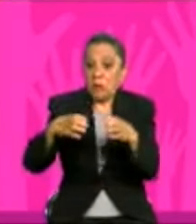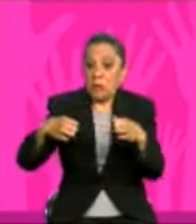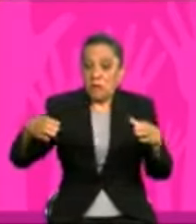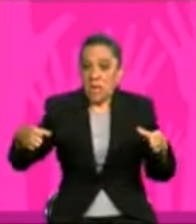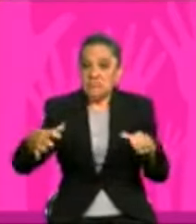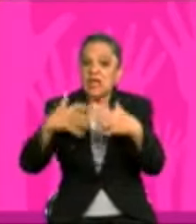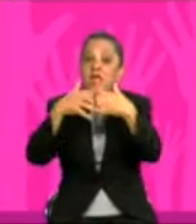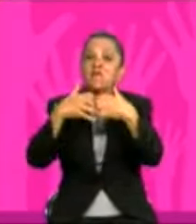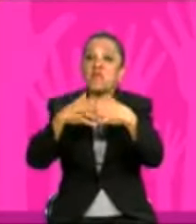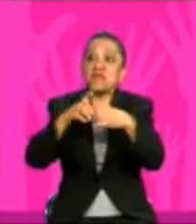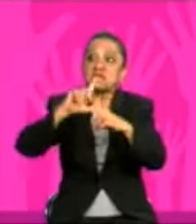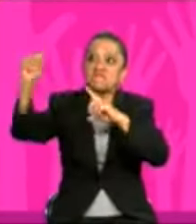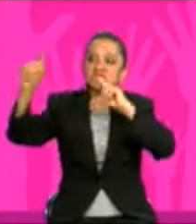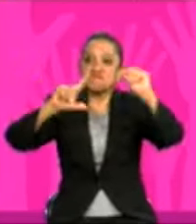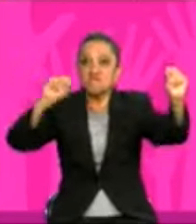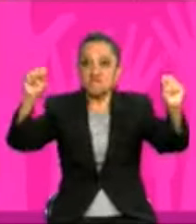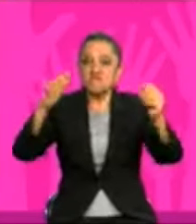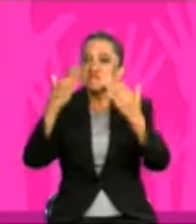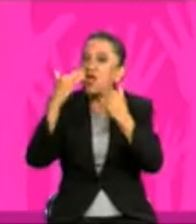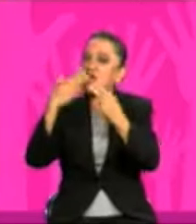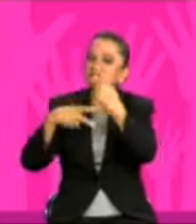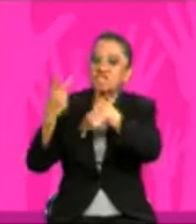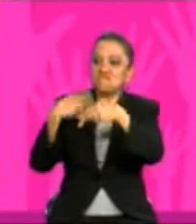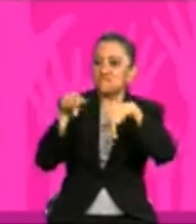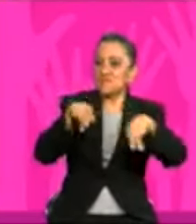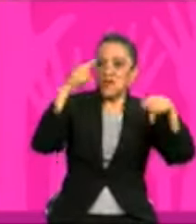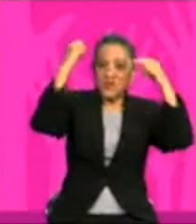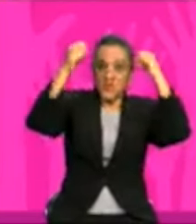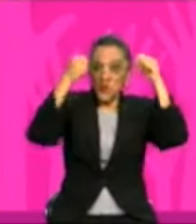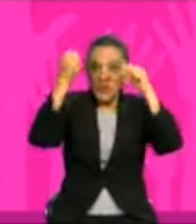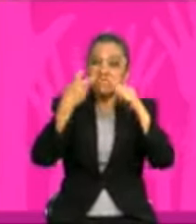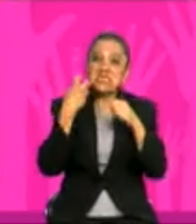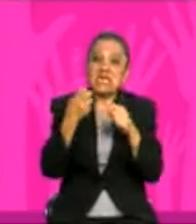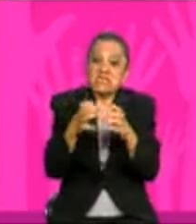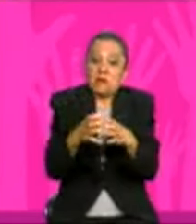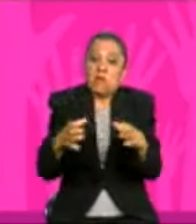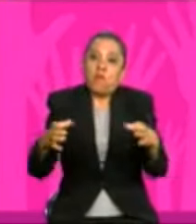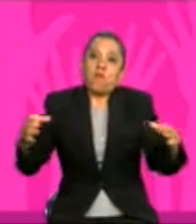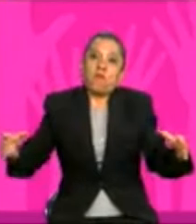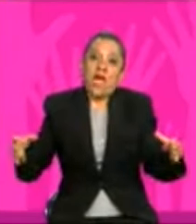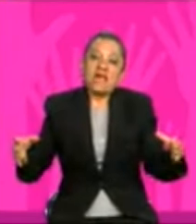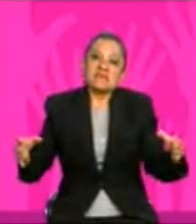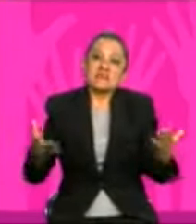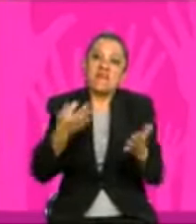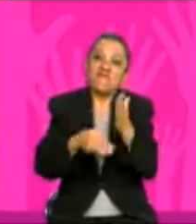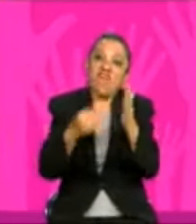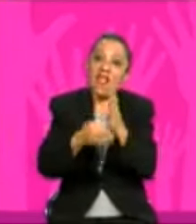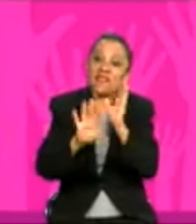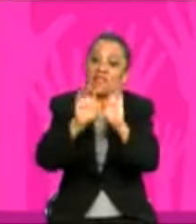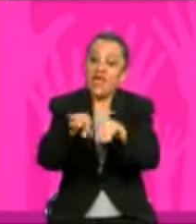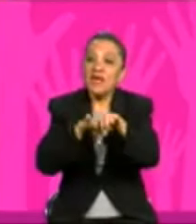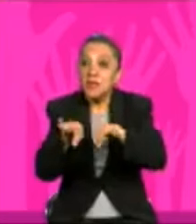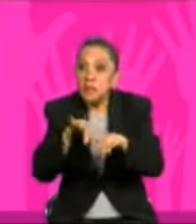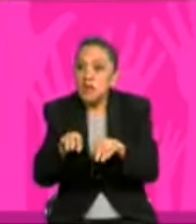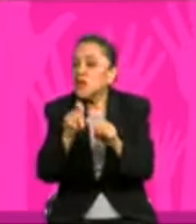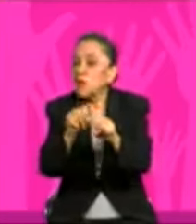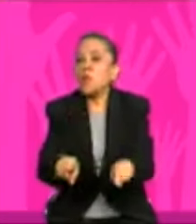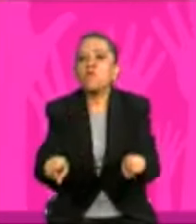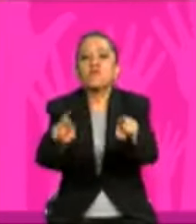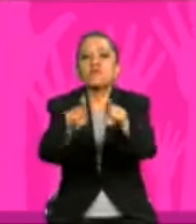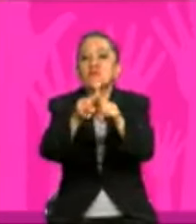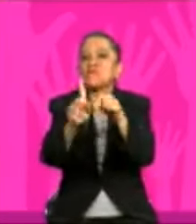empresas, dejaron de llegar turistas y con eso creció el desempleo. Son parte del mismo problema